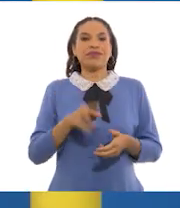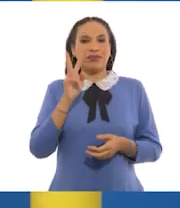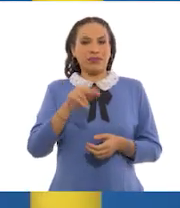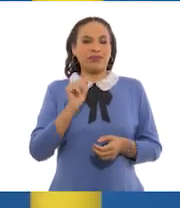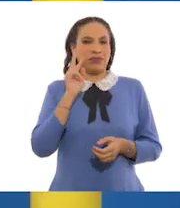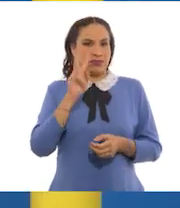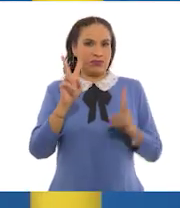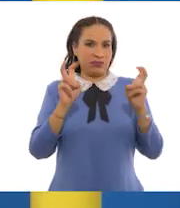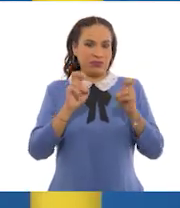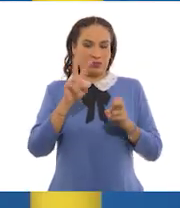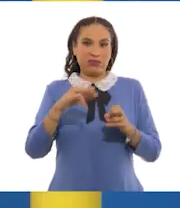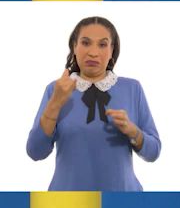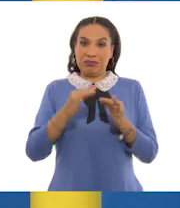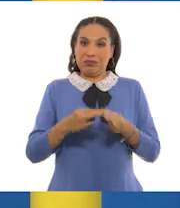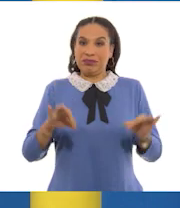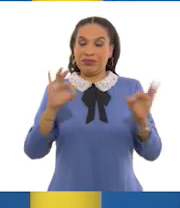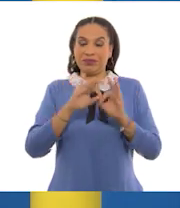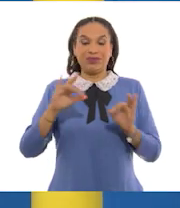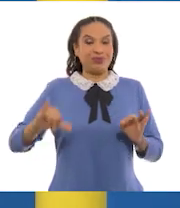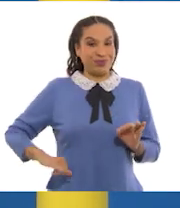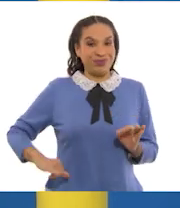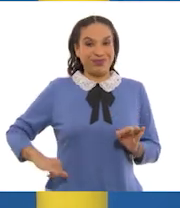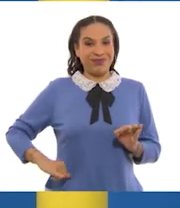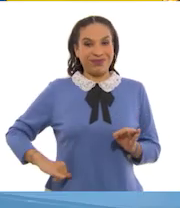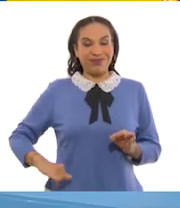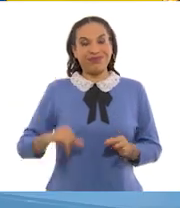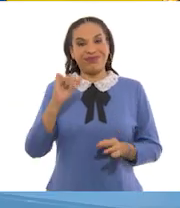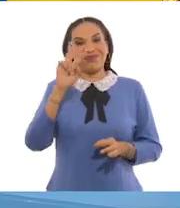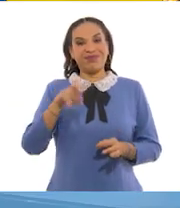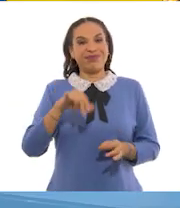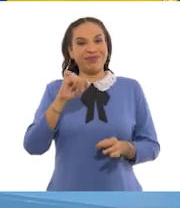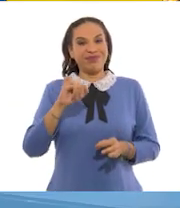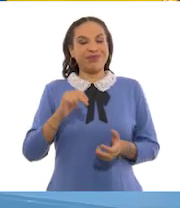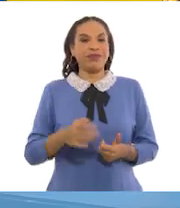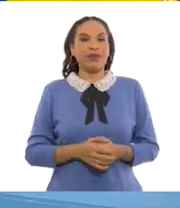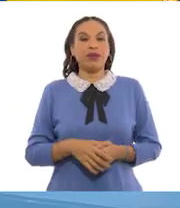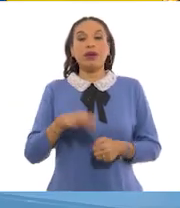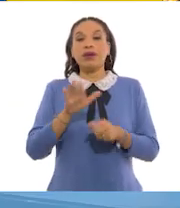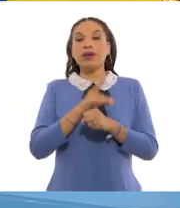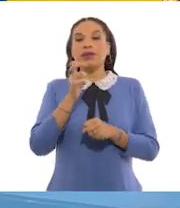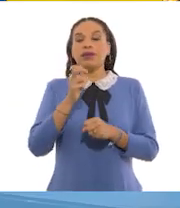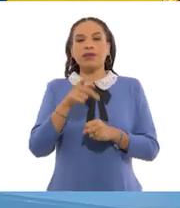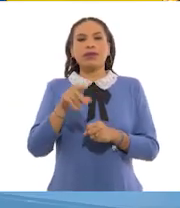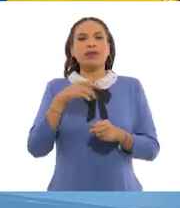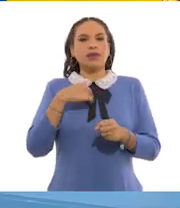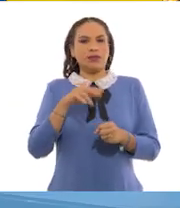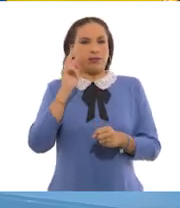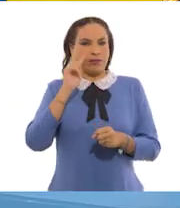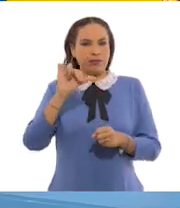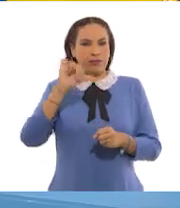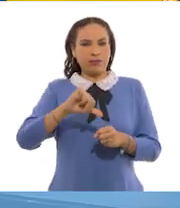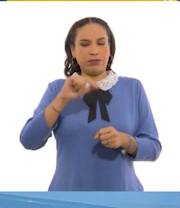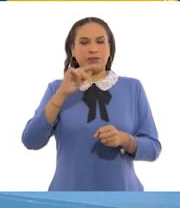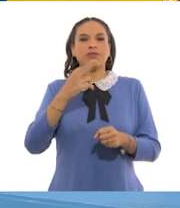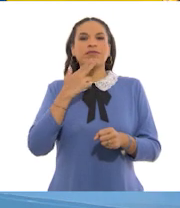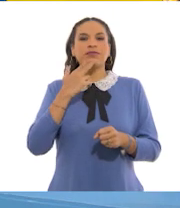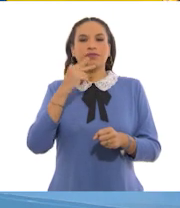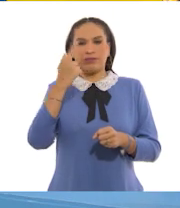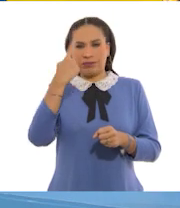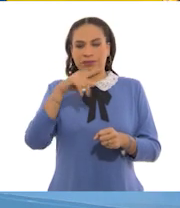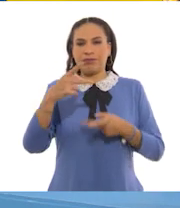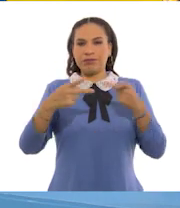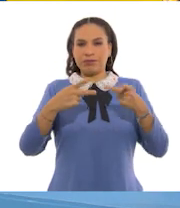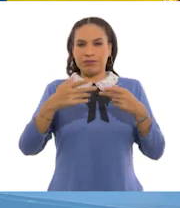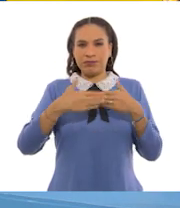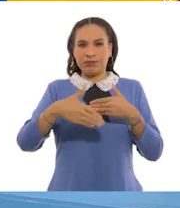a un tema muy importante e interesante, ¿eh? Sin duda que lo es. De hecho, lo que veamos hoy nos va a servir mucho para estar